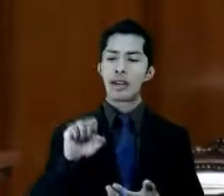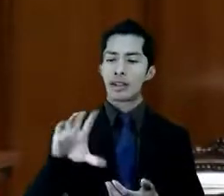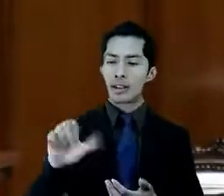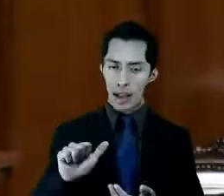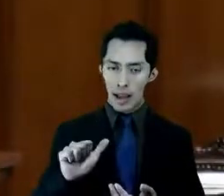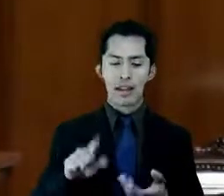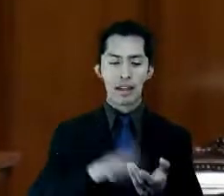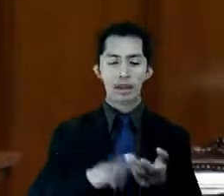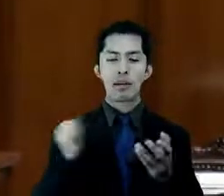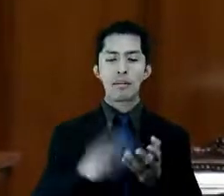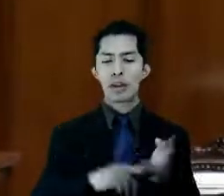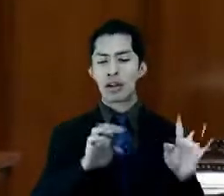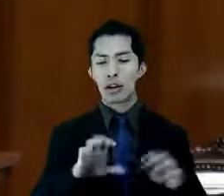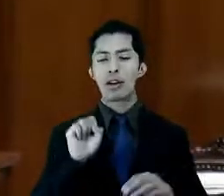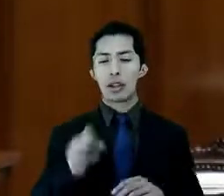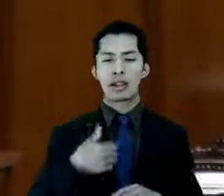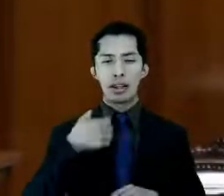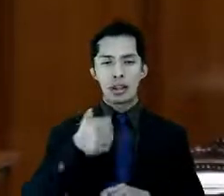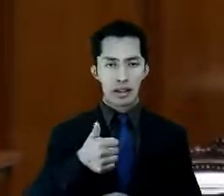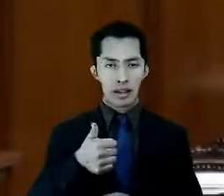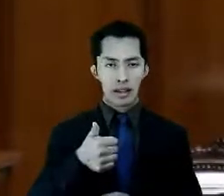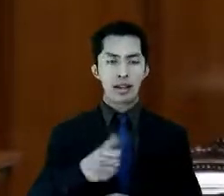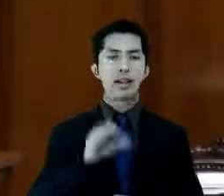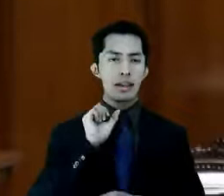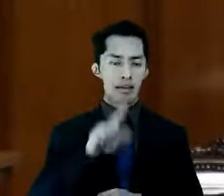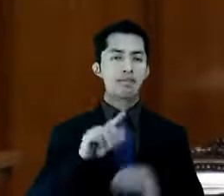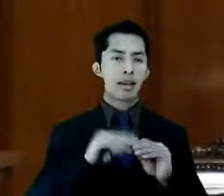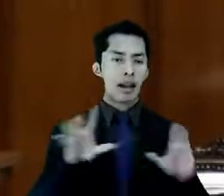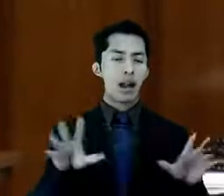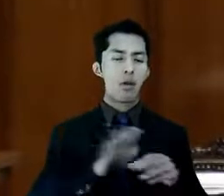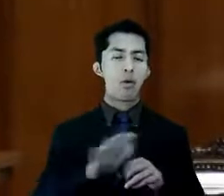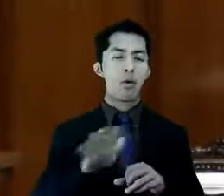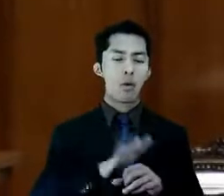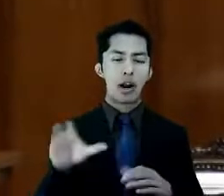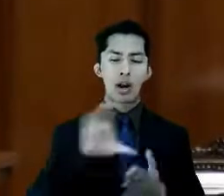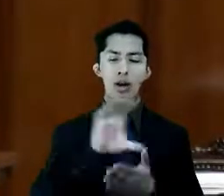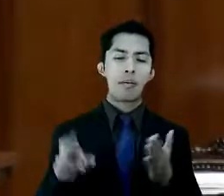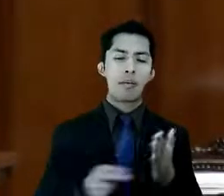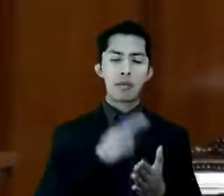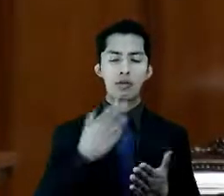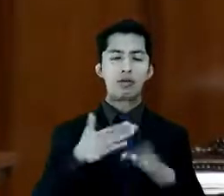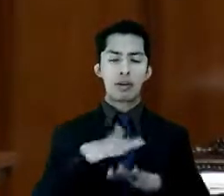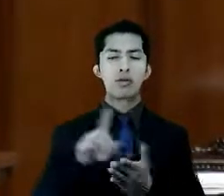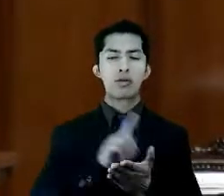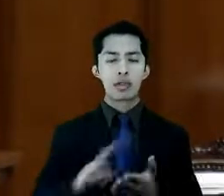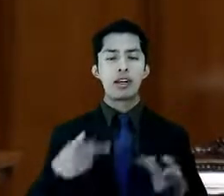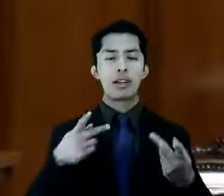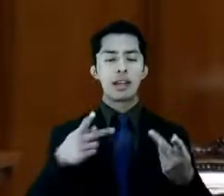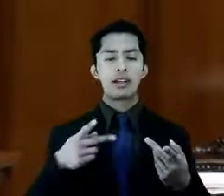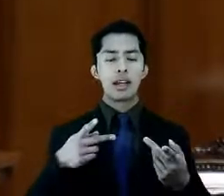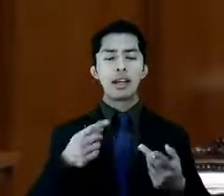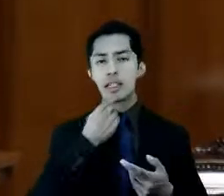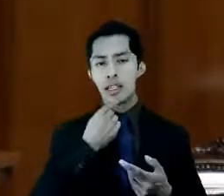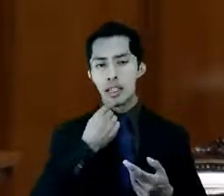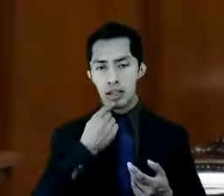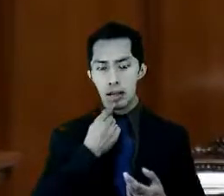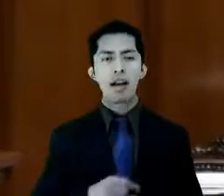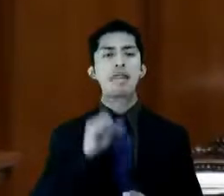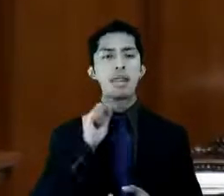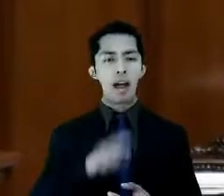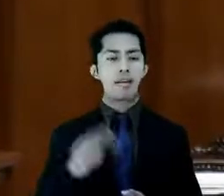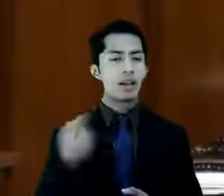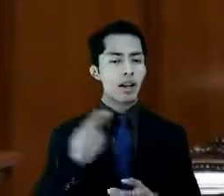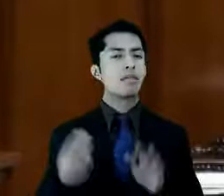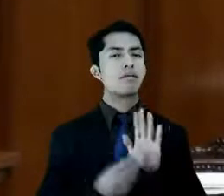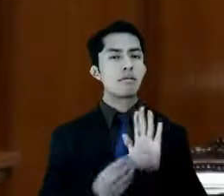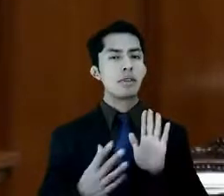de 1966. Y, por supuesto, a la Convención sobre los Derechos de los Niños. También es necesario